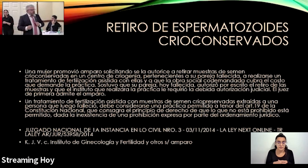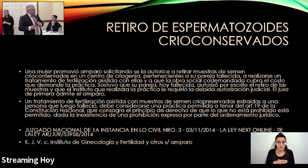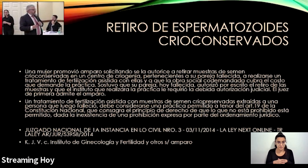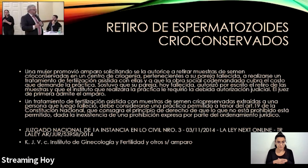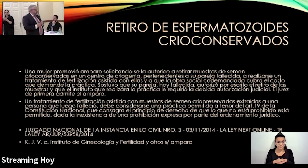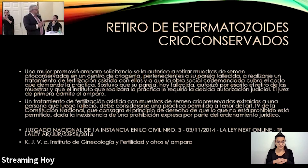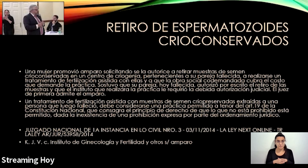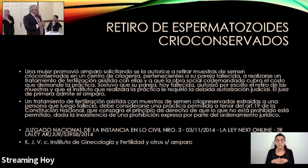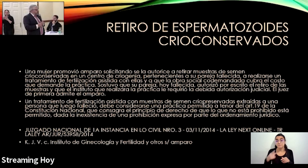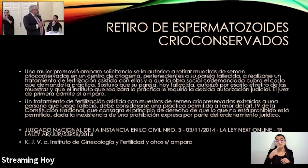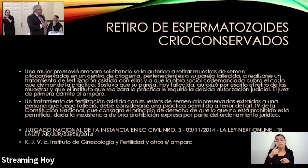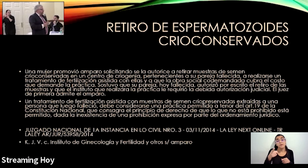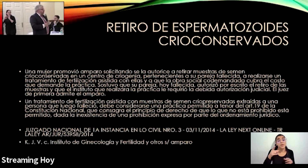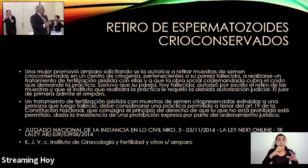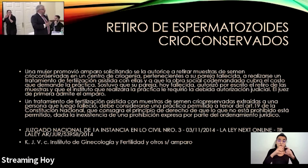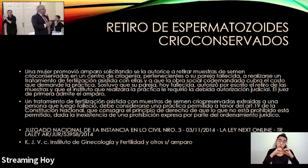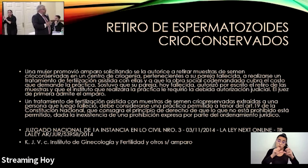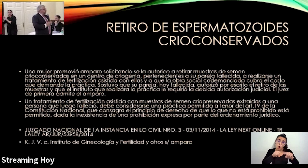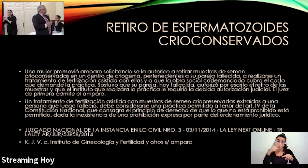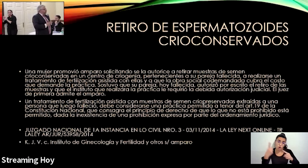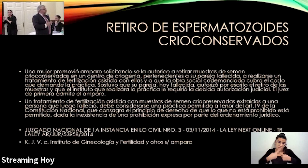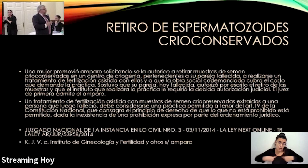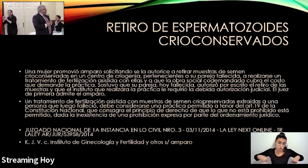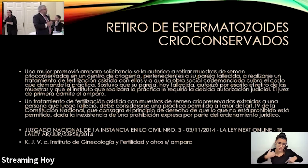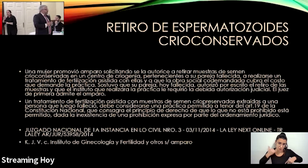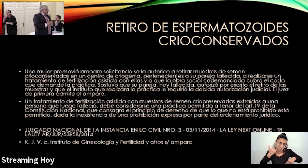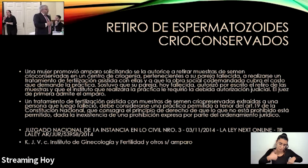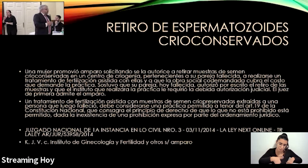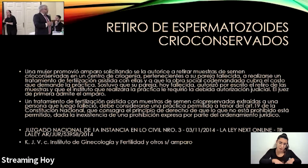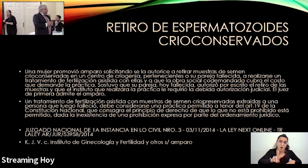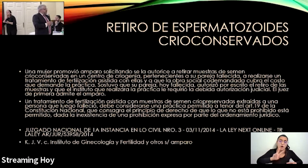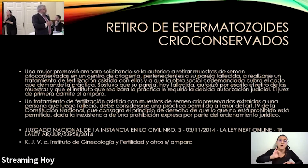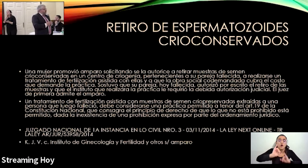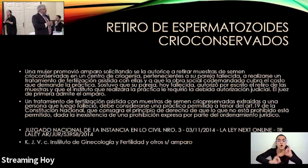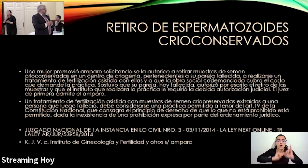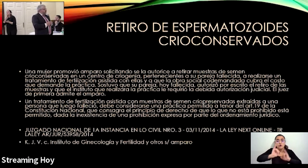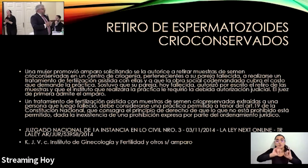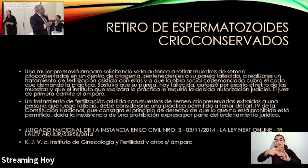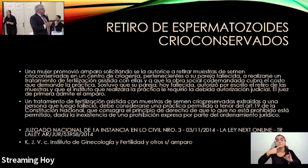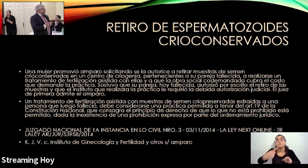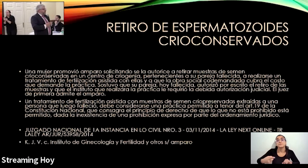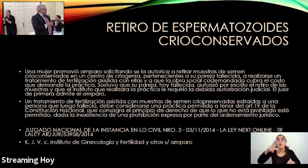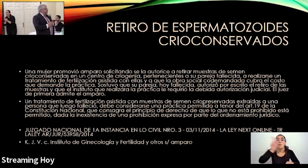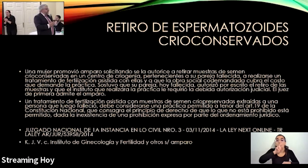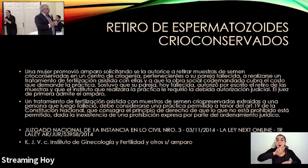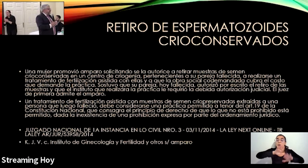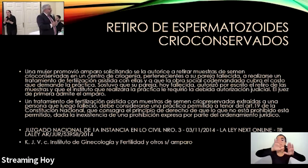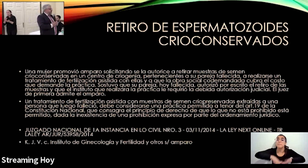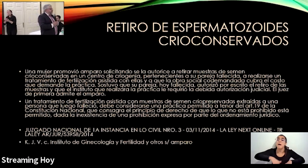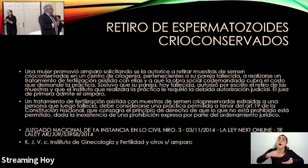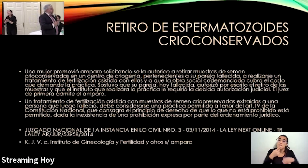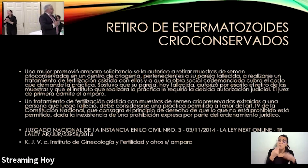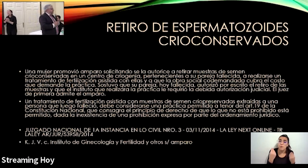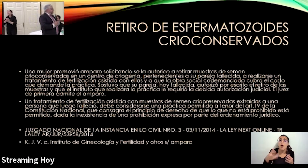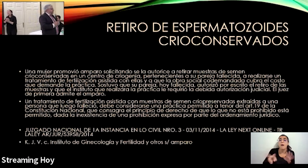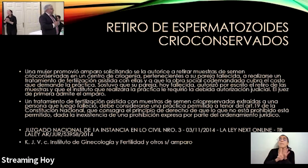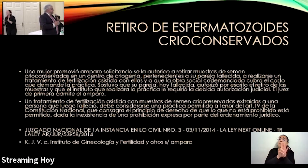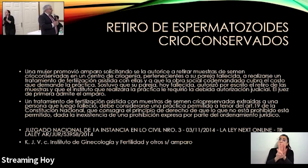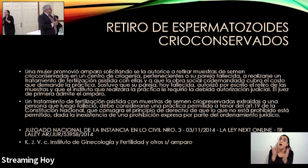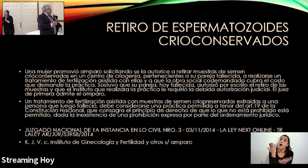se discutió otra cosa que ya les voy a comentar. Una mujer promovió amparo solicitando que se le autorice a